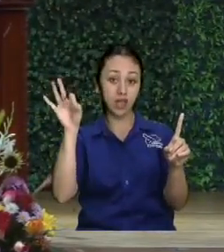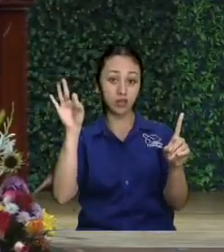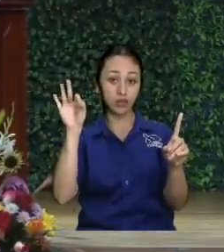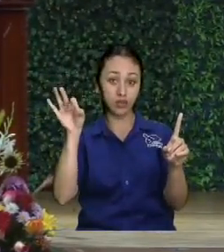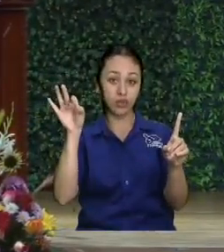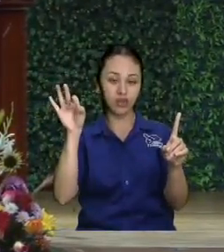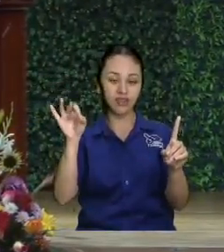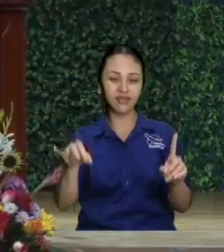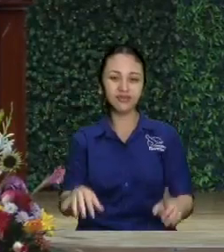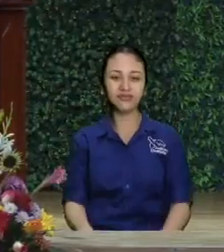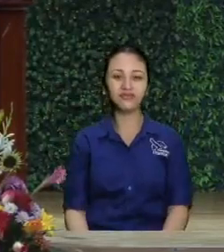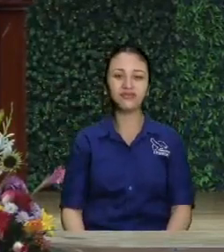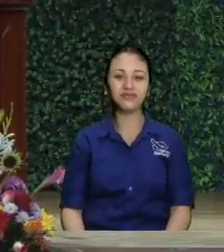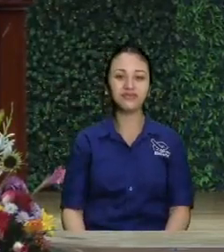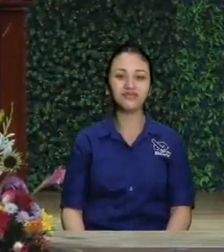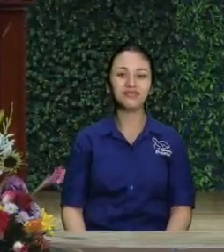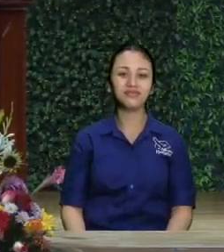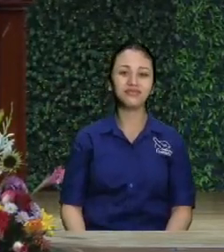tengo que predicar.